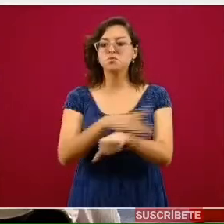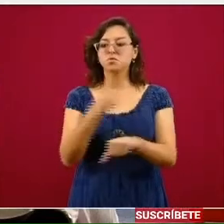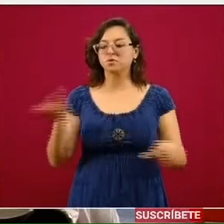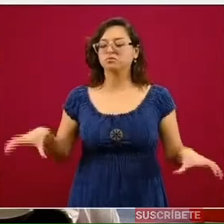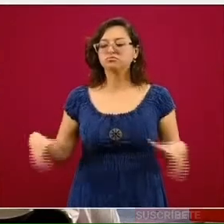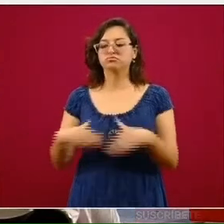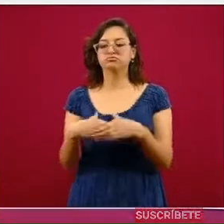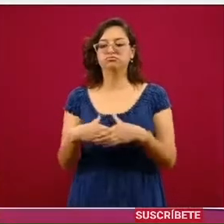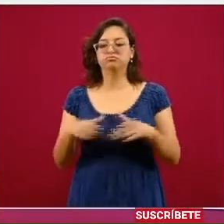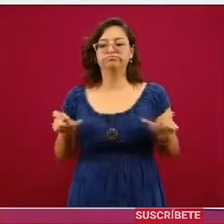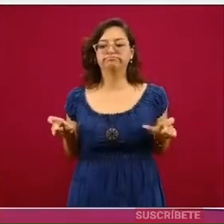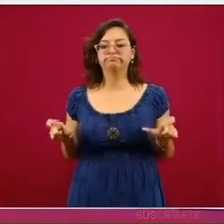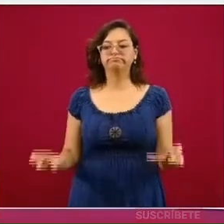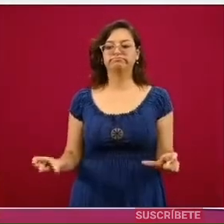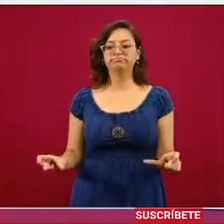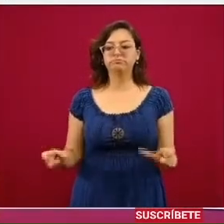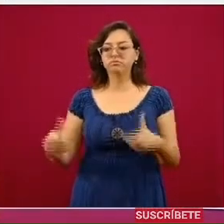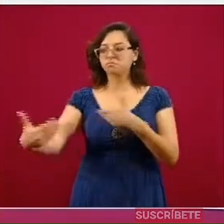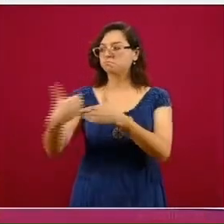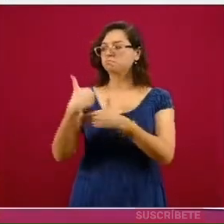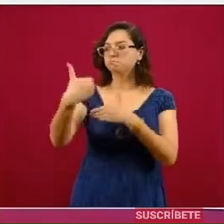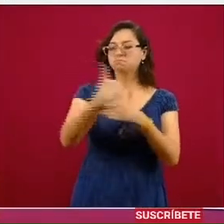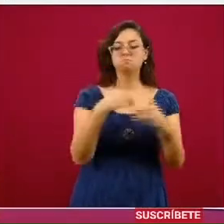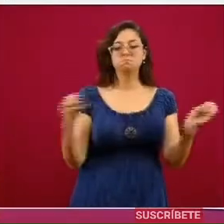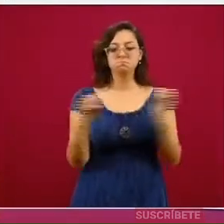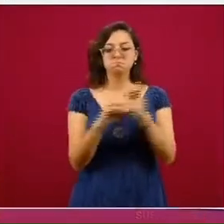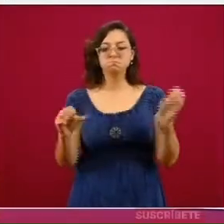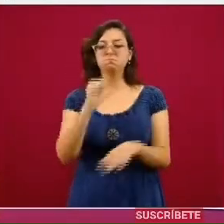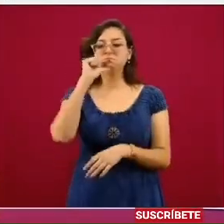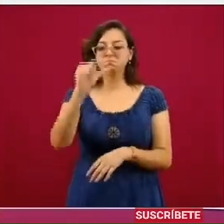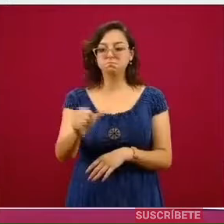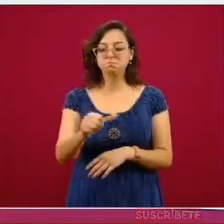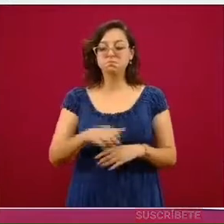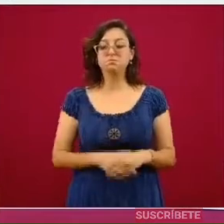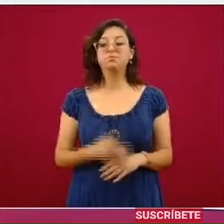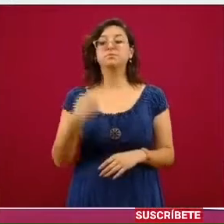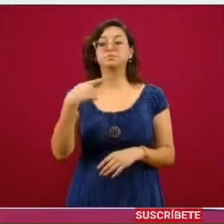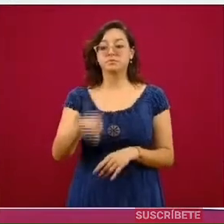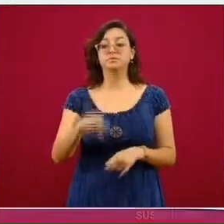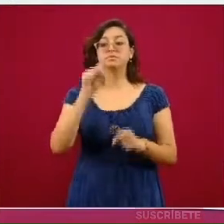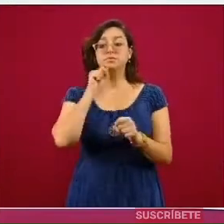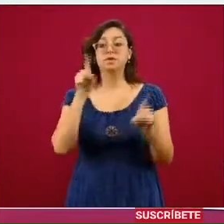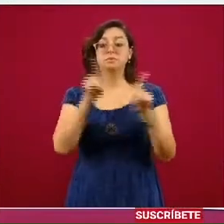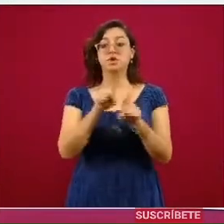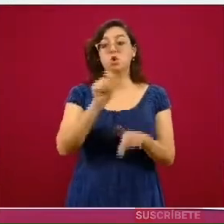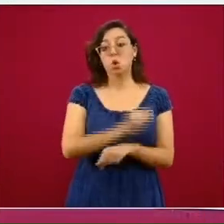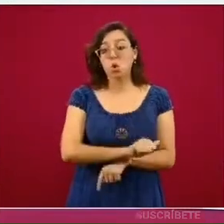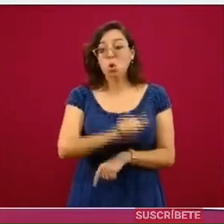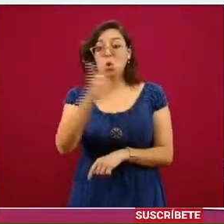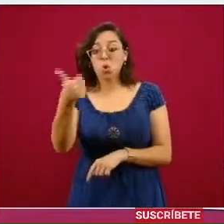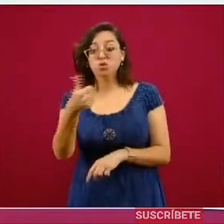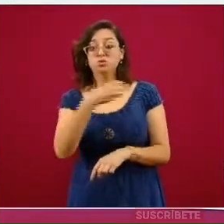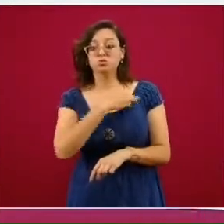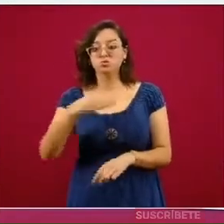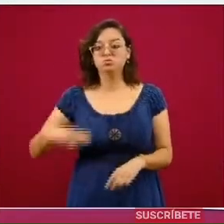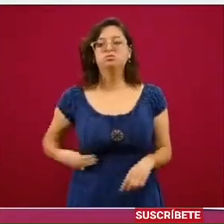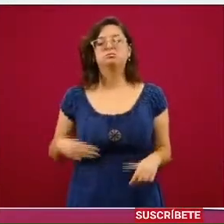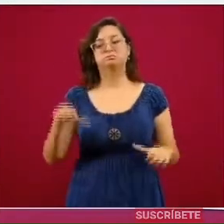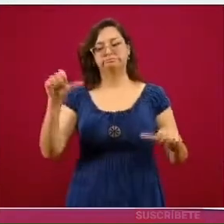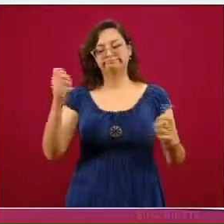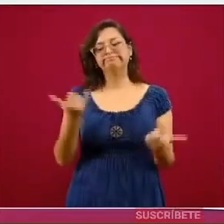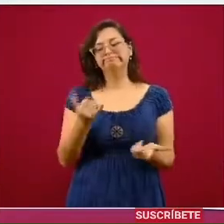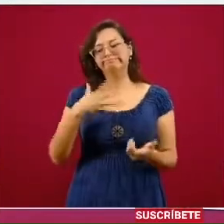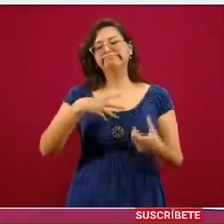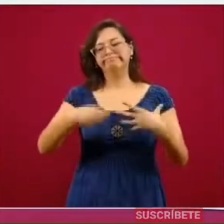mantenido sin la epidemia. Sin embargo, también hay zonas que han tenido importante